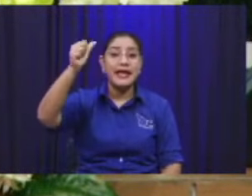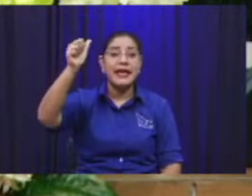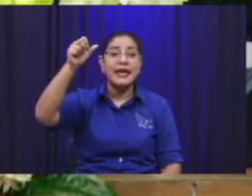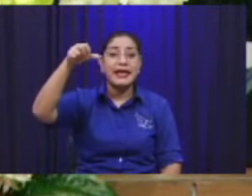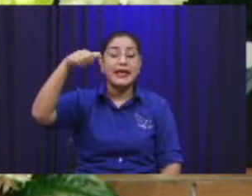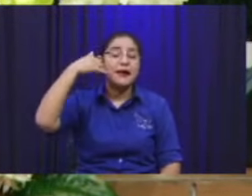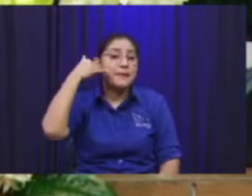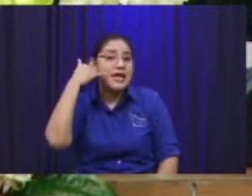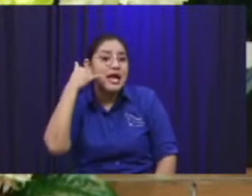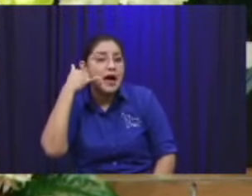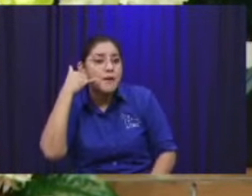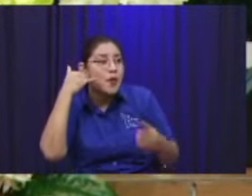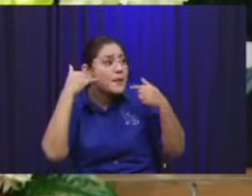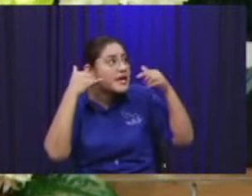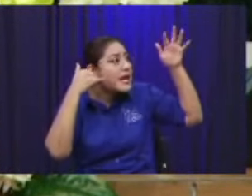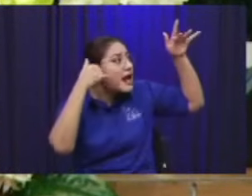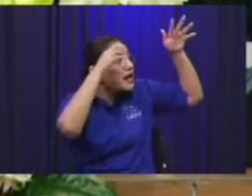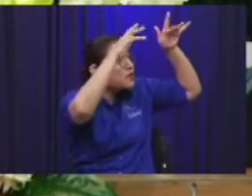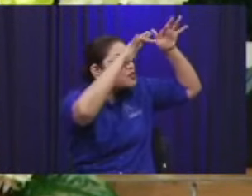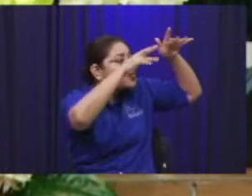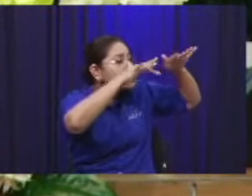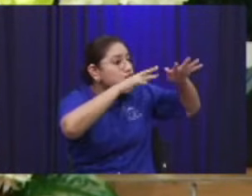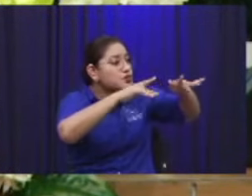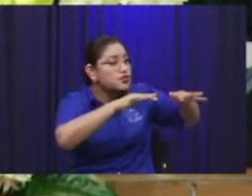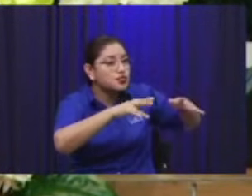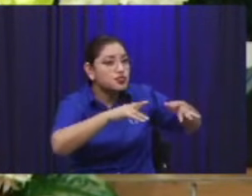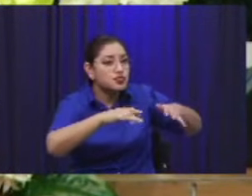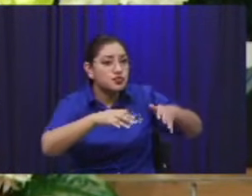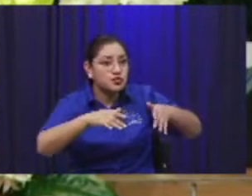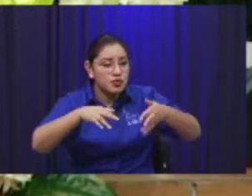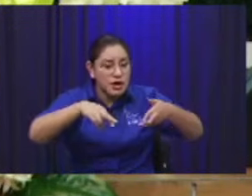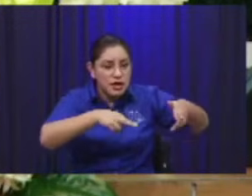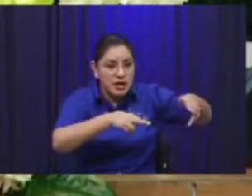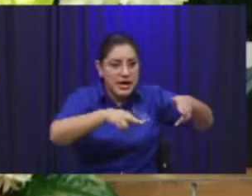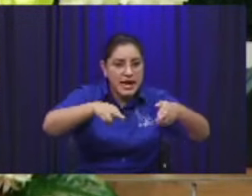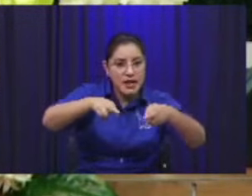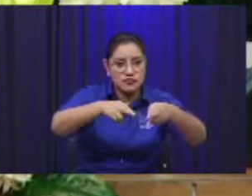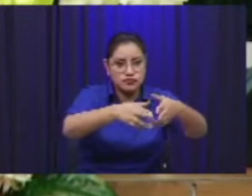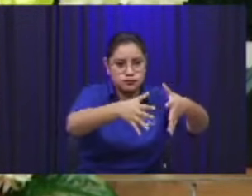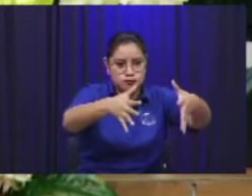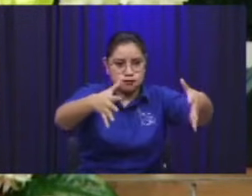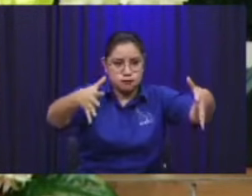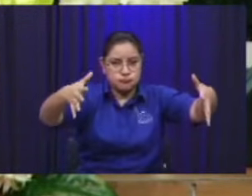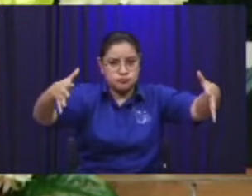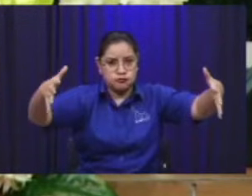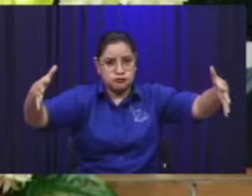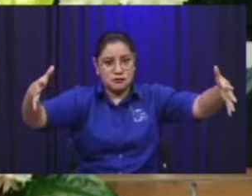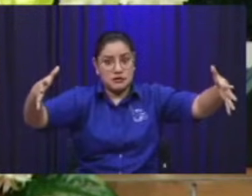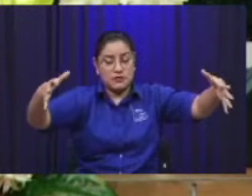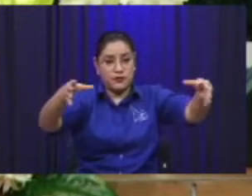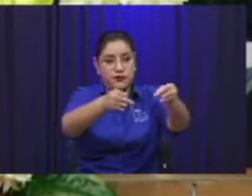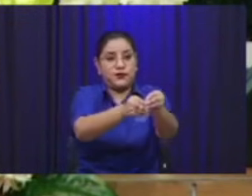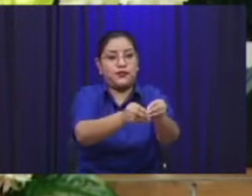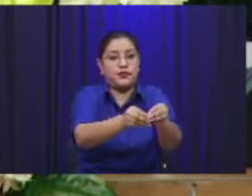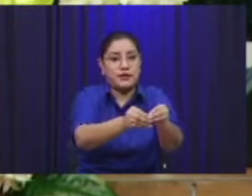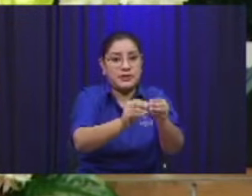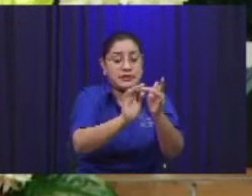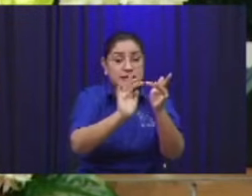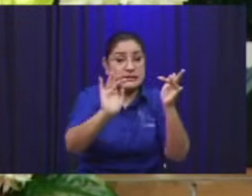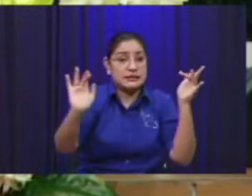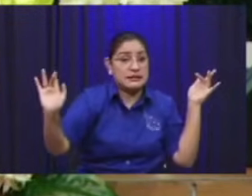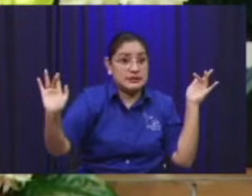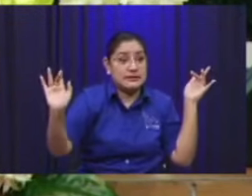hermano el agua que se había que se había ensanchado los ríos se desapareció y nadie